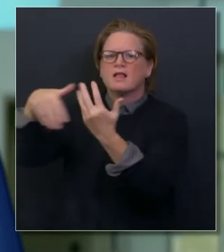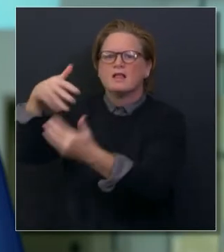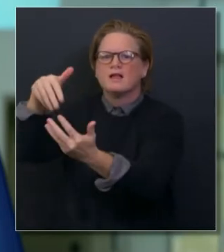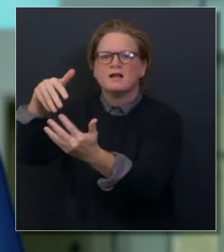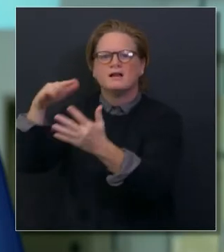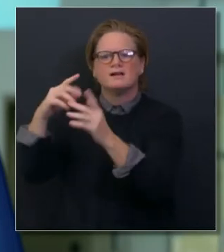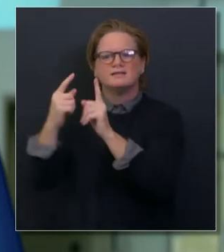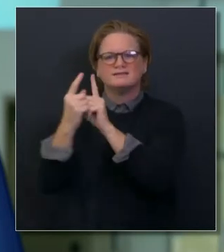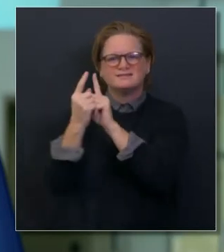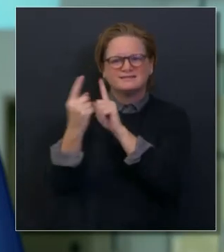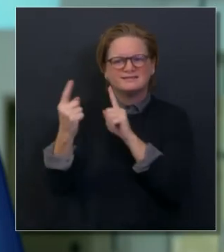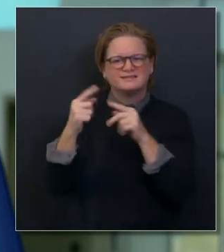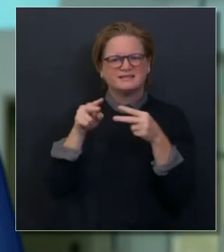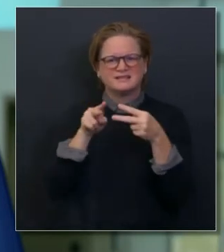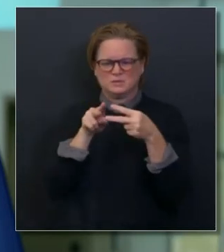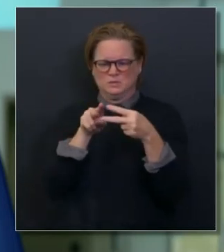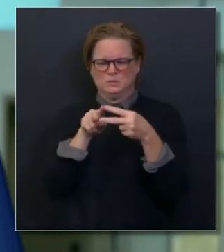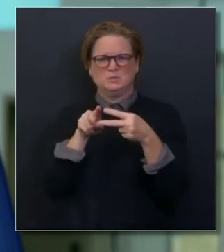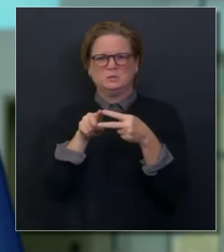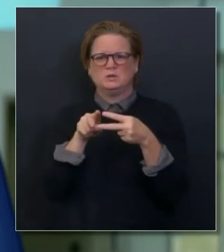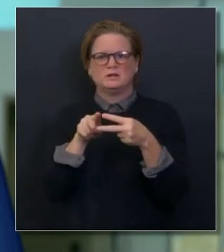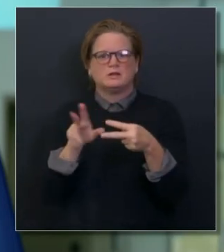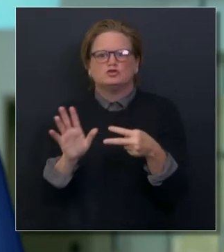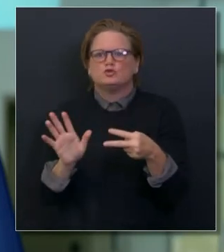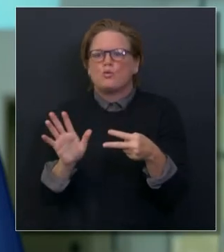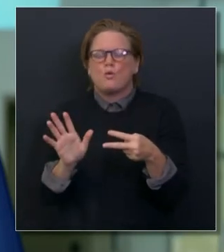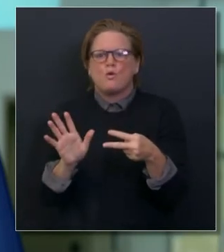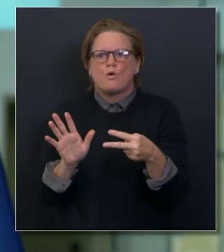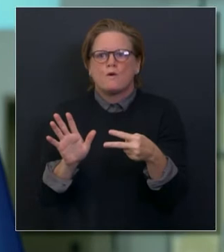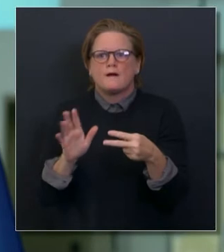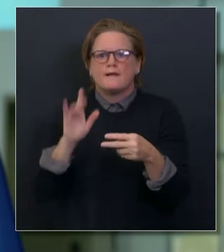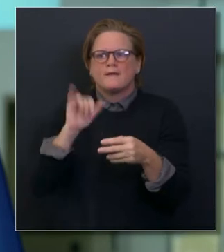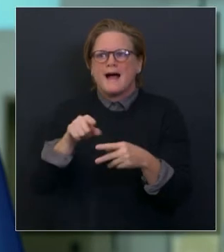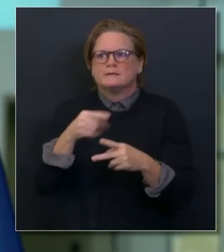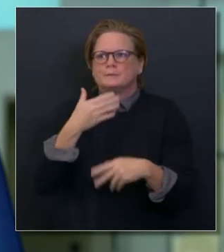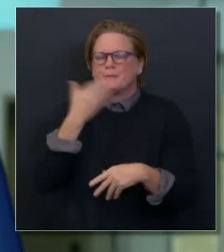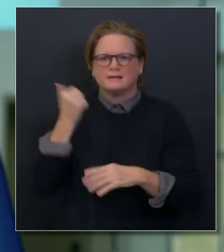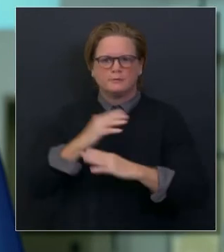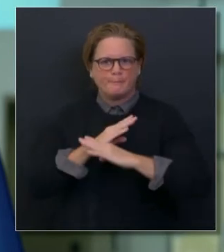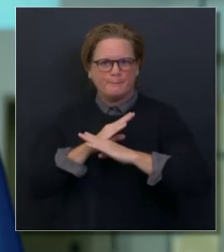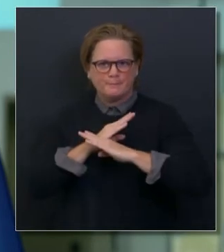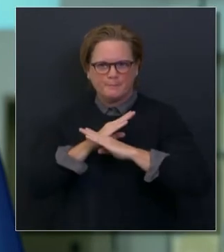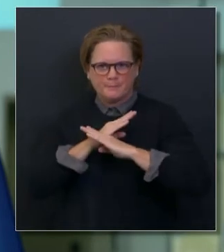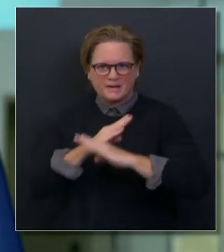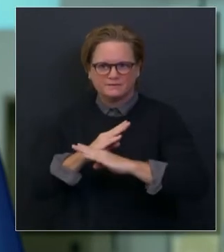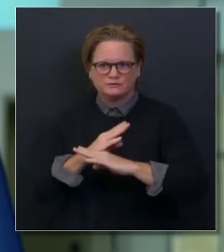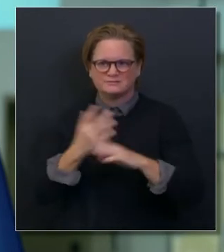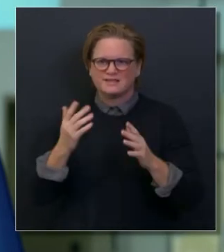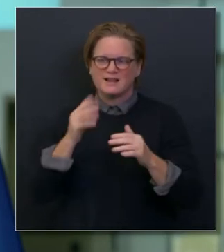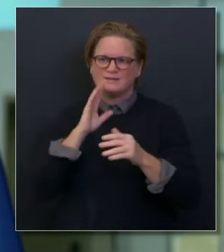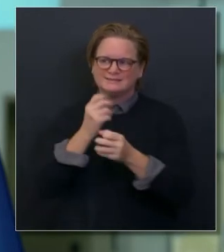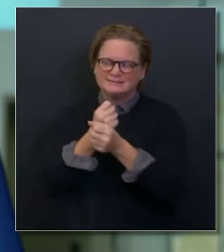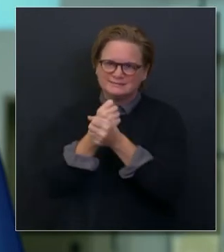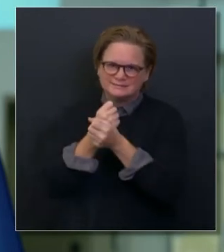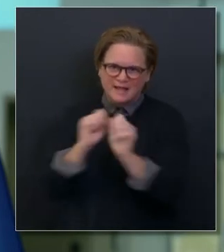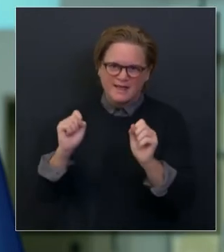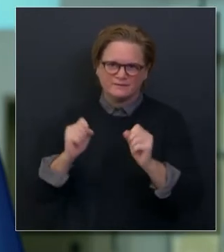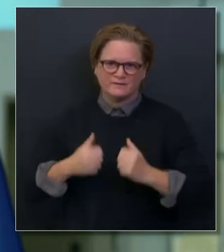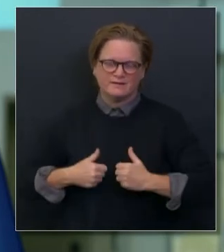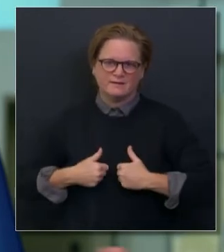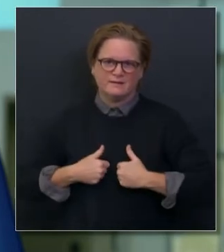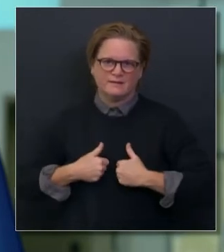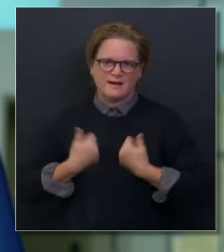básicas. Son las intervenciones no farmacéuticas, como las llamamos, las que realmente pueden salvar